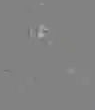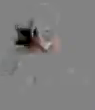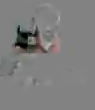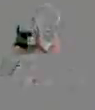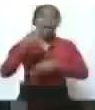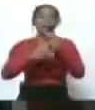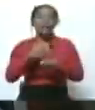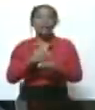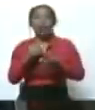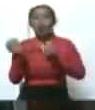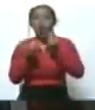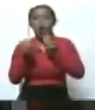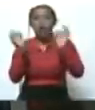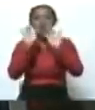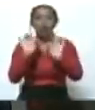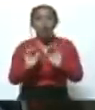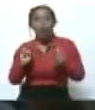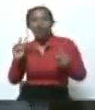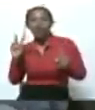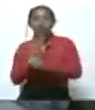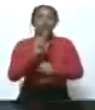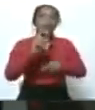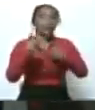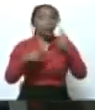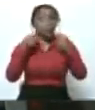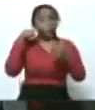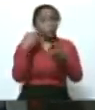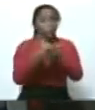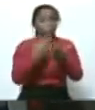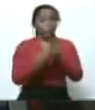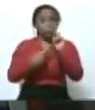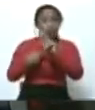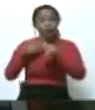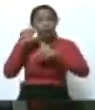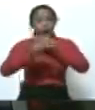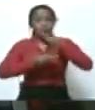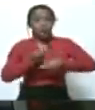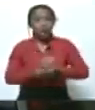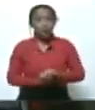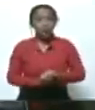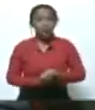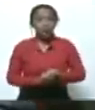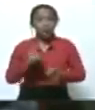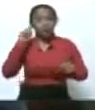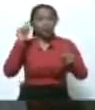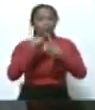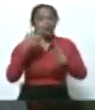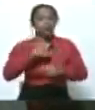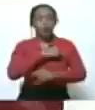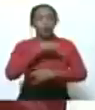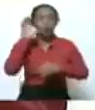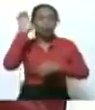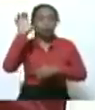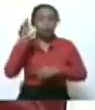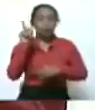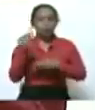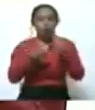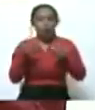A través de la violencia, una violencia que hemos visto que permea hacia nuestro país. ¿Cuál es su